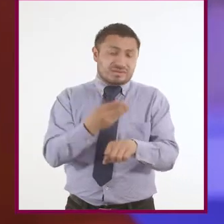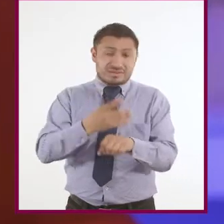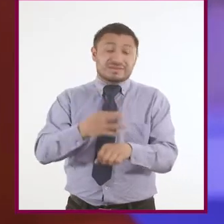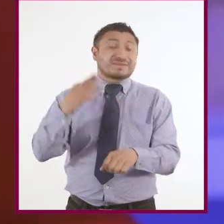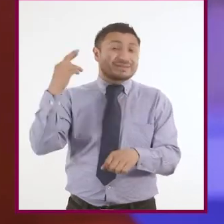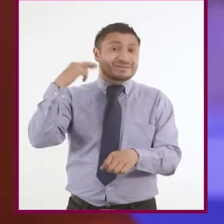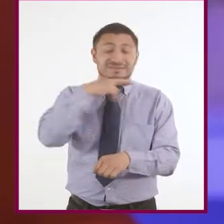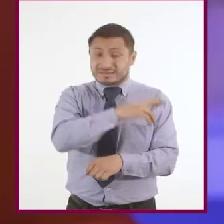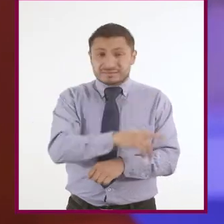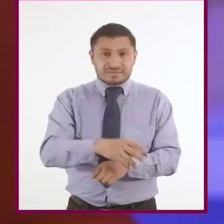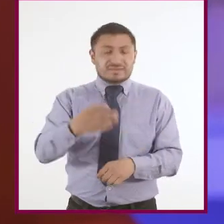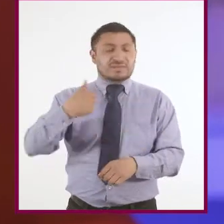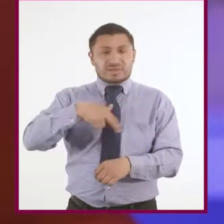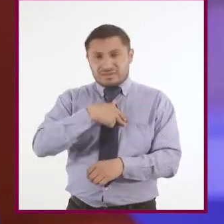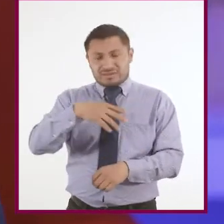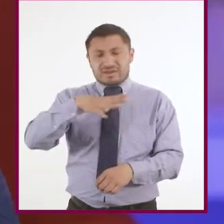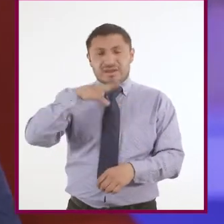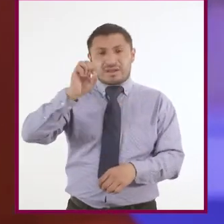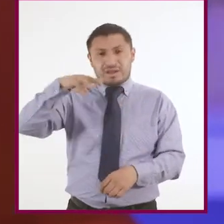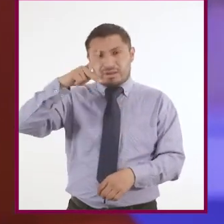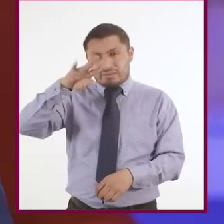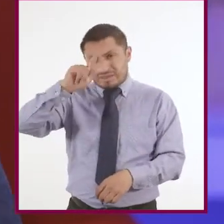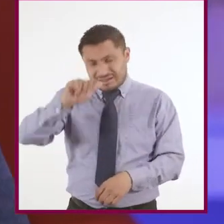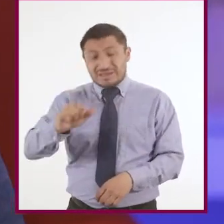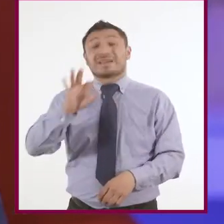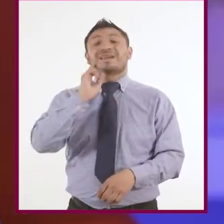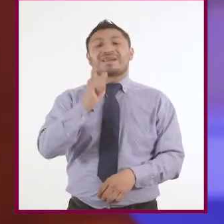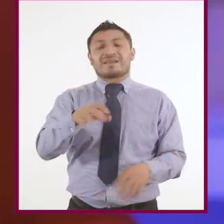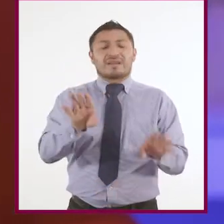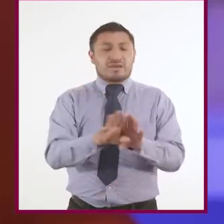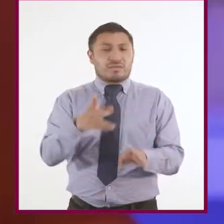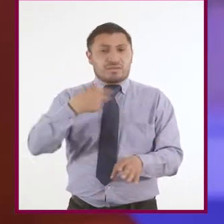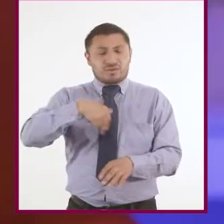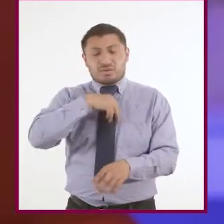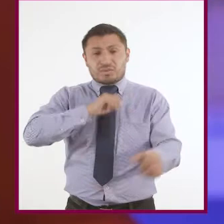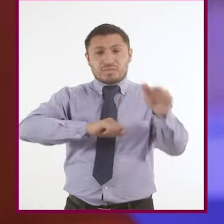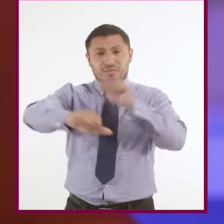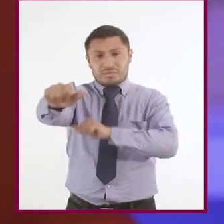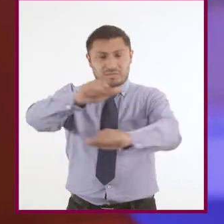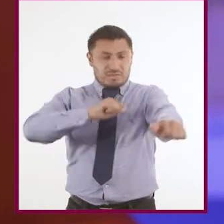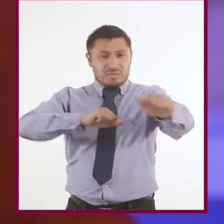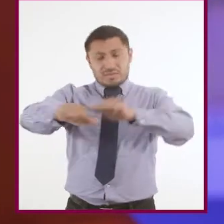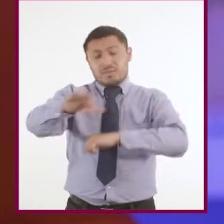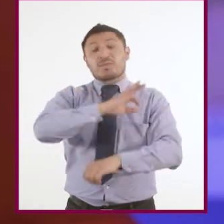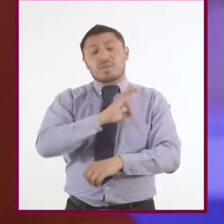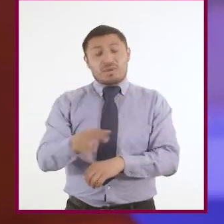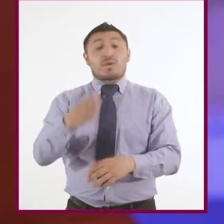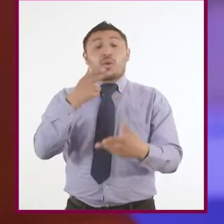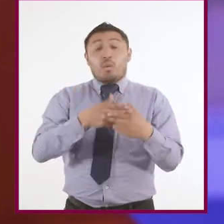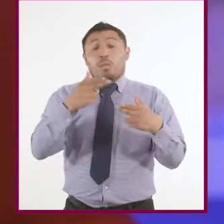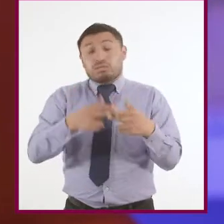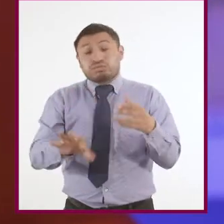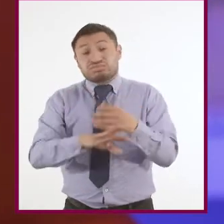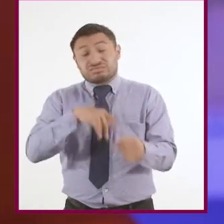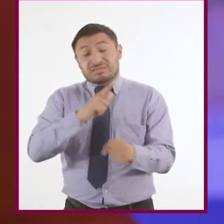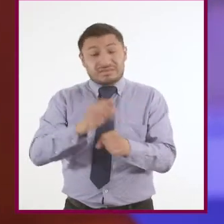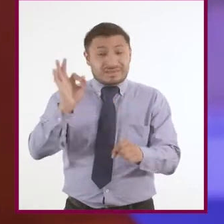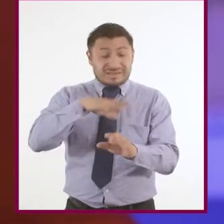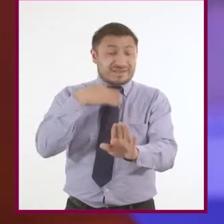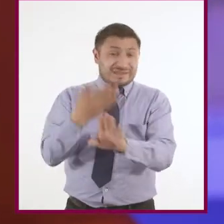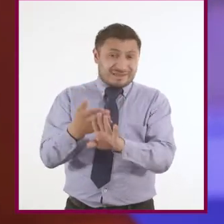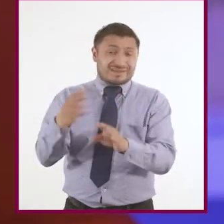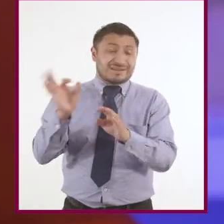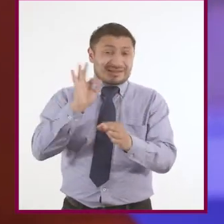estamos dotados de empatía, o sea, que tenemos la capacidad de ponernos en el lugar de las personas o hasta de los animales que se ven afectados por nuestras